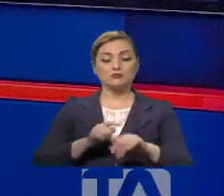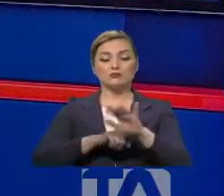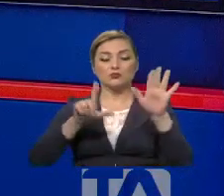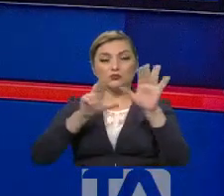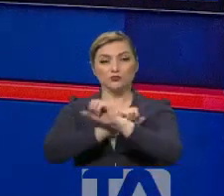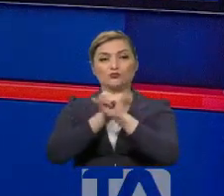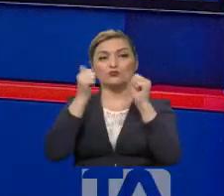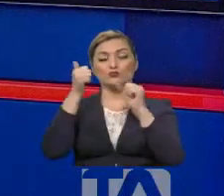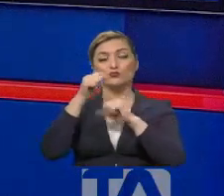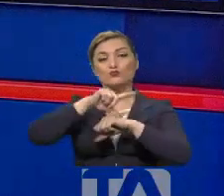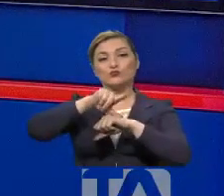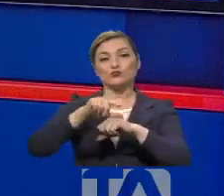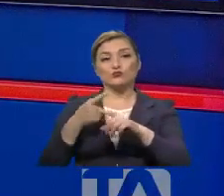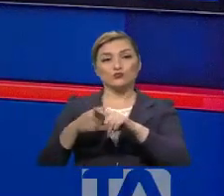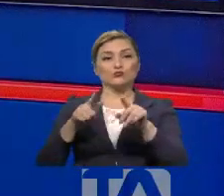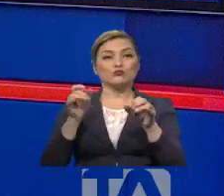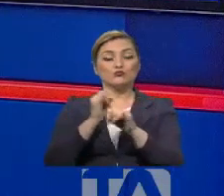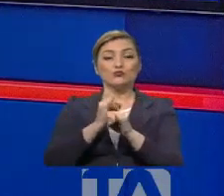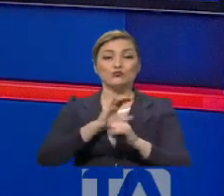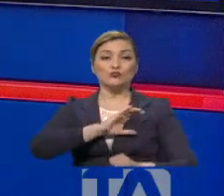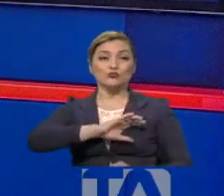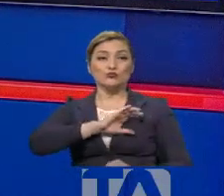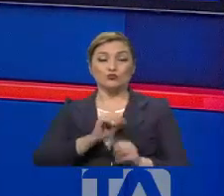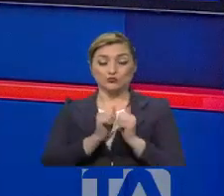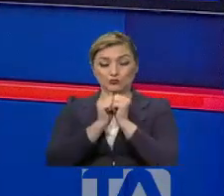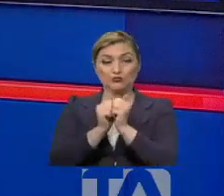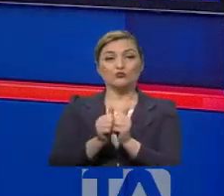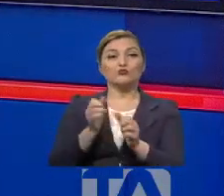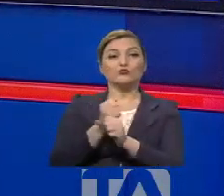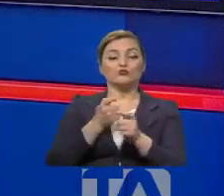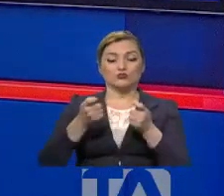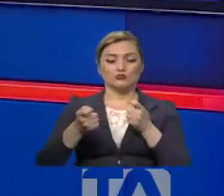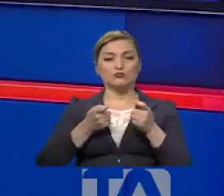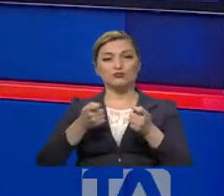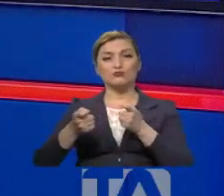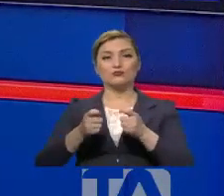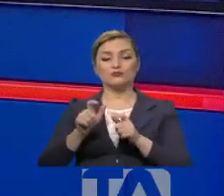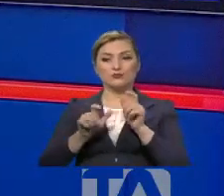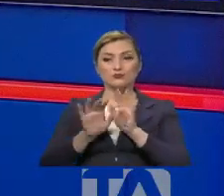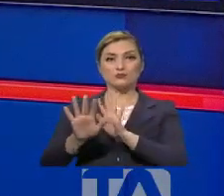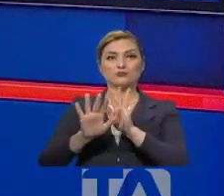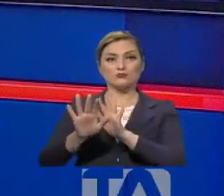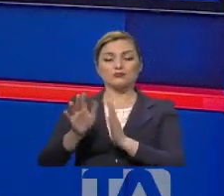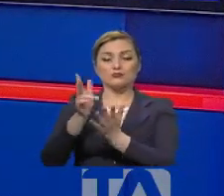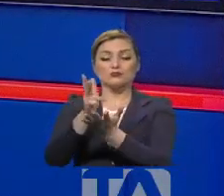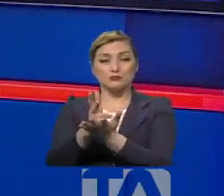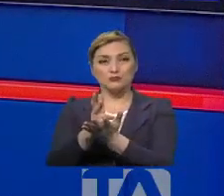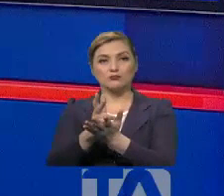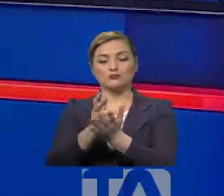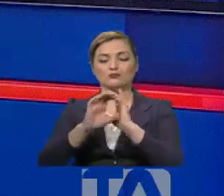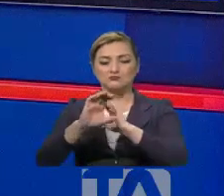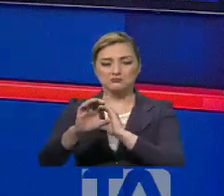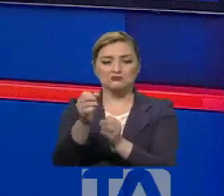8:10 a.m. Seguimos con más. Diferentes entidades municipales se unen para realizar operativos y así evitar aglomeraciones en las estaciones de